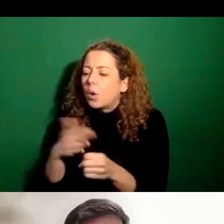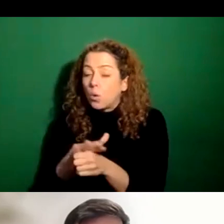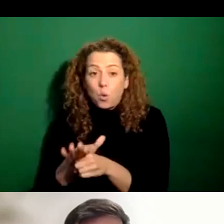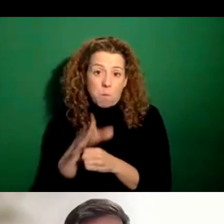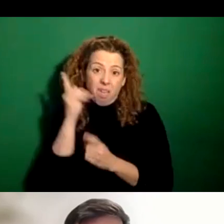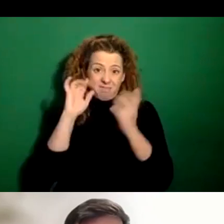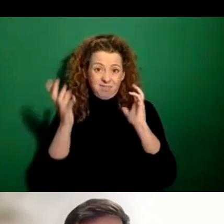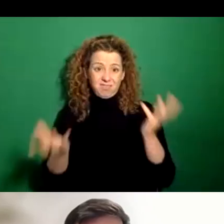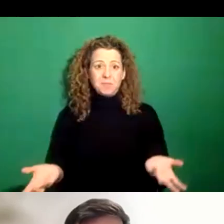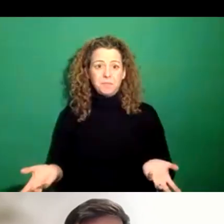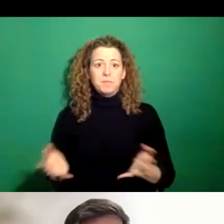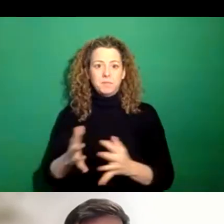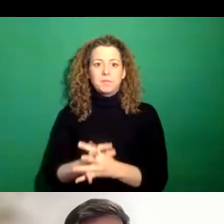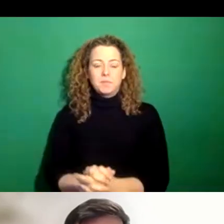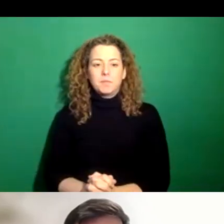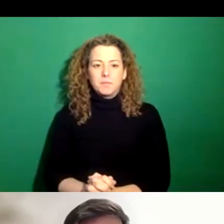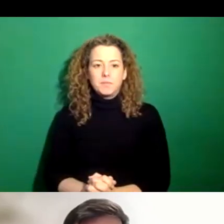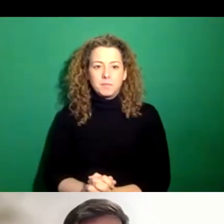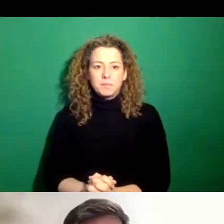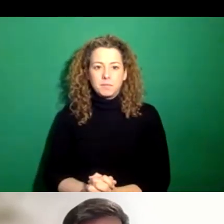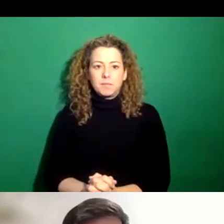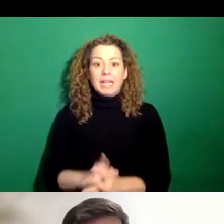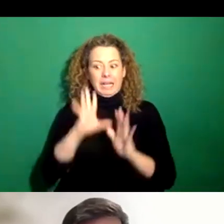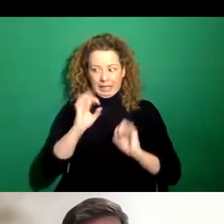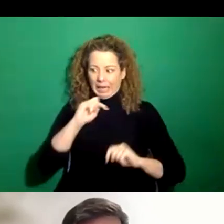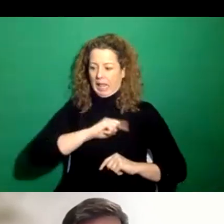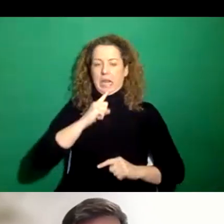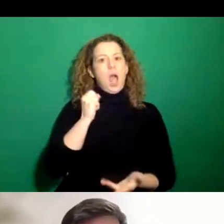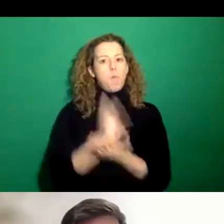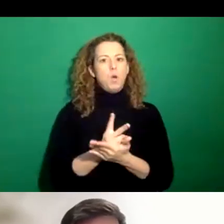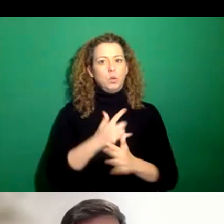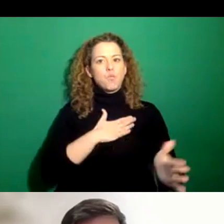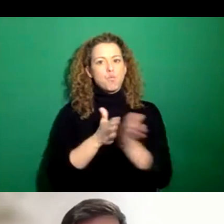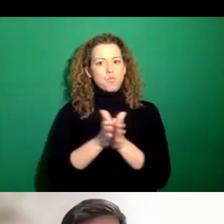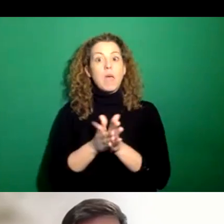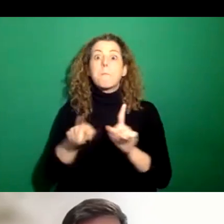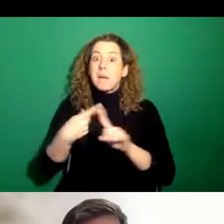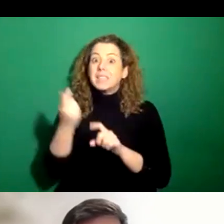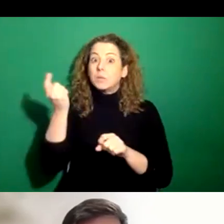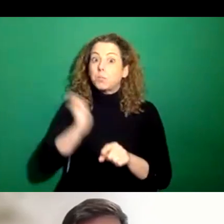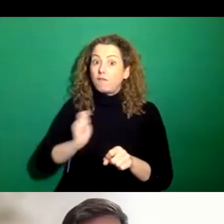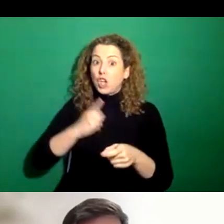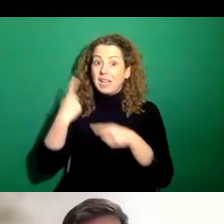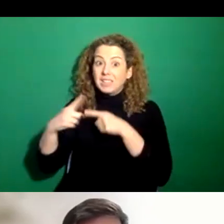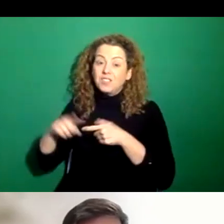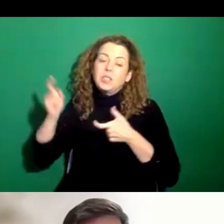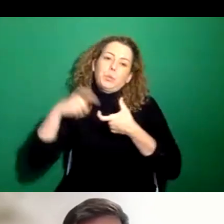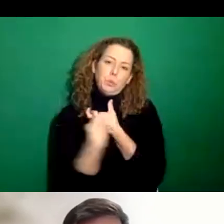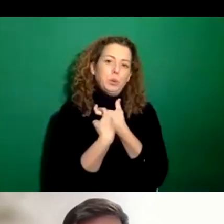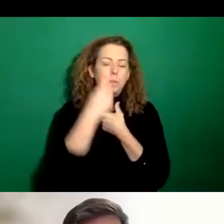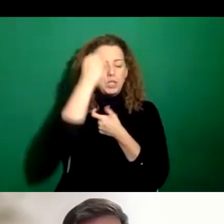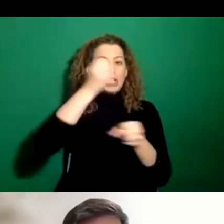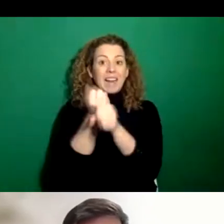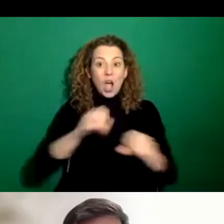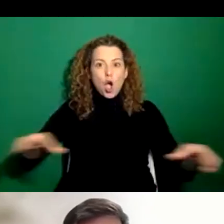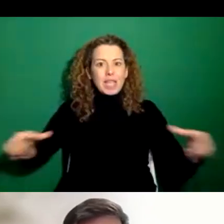veces. O sea, quitarnos miedo y creérnoslo, y de manera multidisciplinar. Creo que es importante un trabajo en equipo,